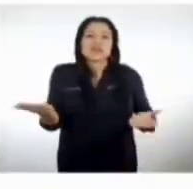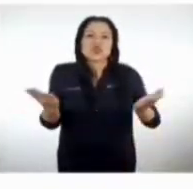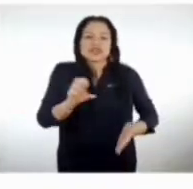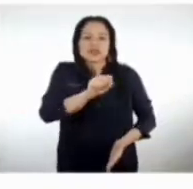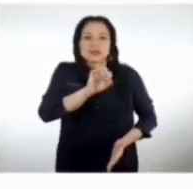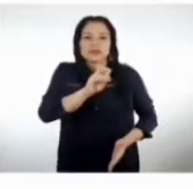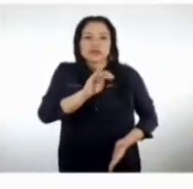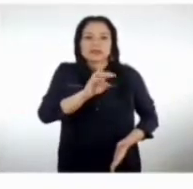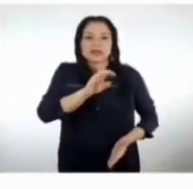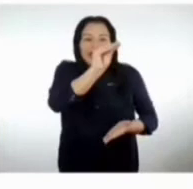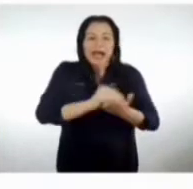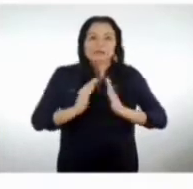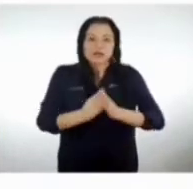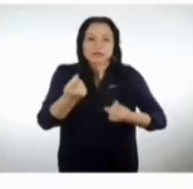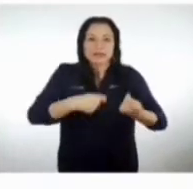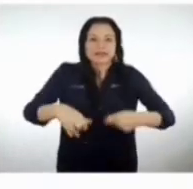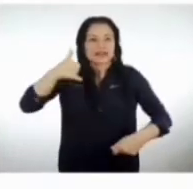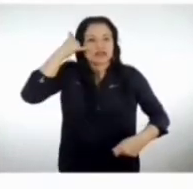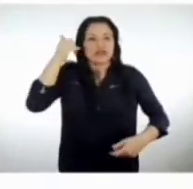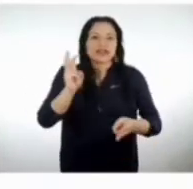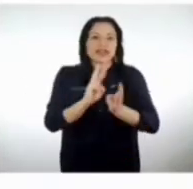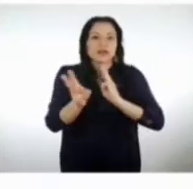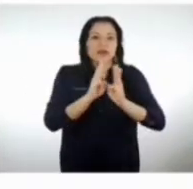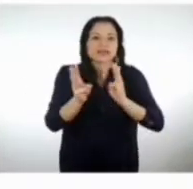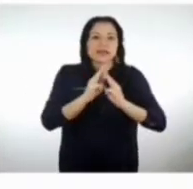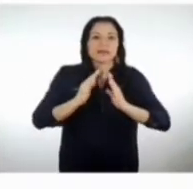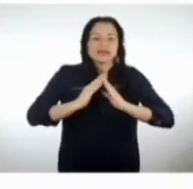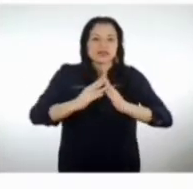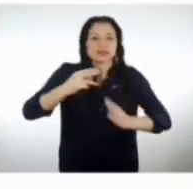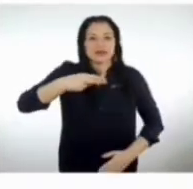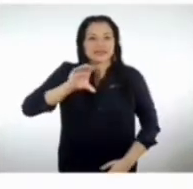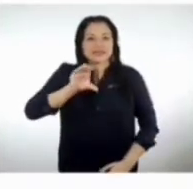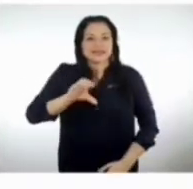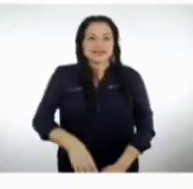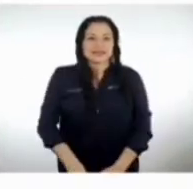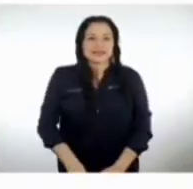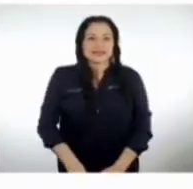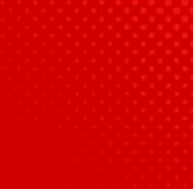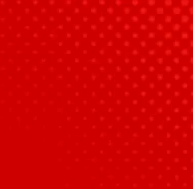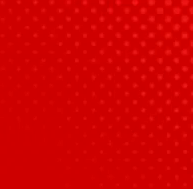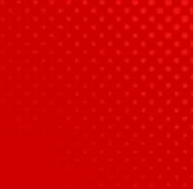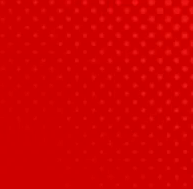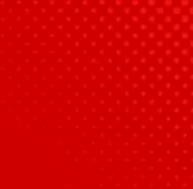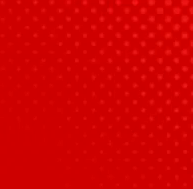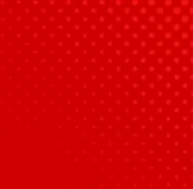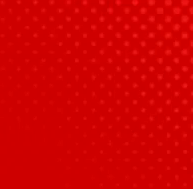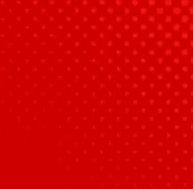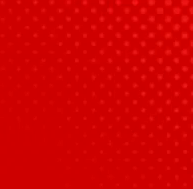Falabella. Encuentra más en sodimac.com.pe. App Sodimac, venta telefónica y en nuestro WhatsApp Sodimac Home.